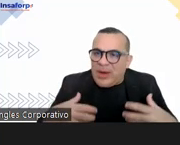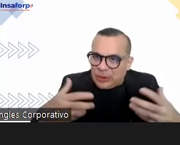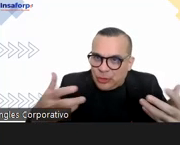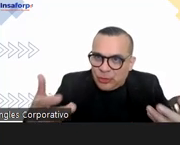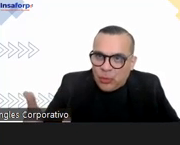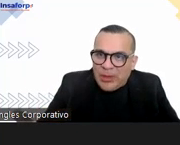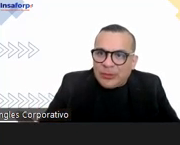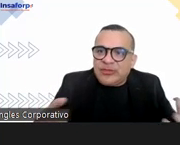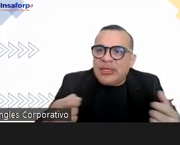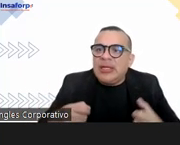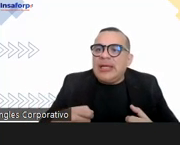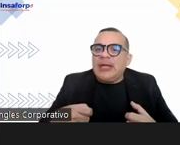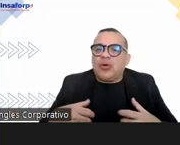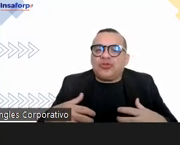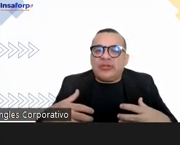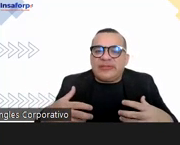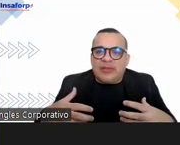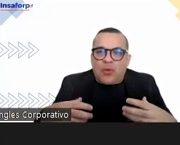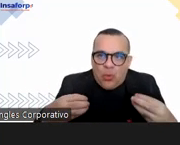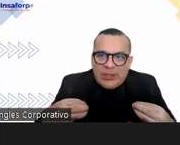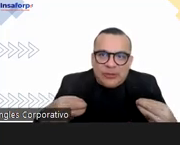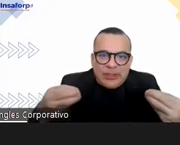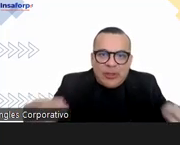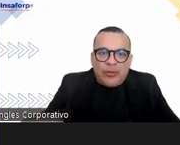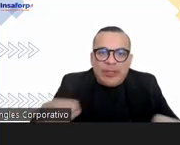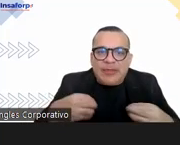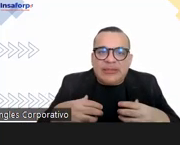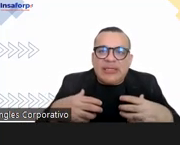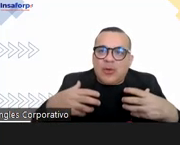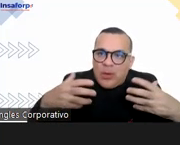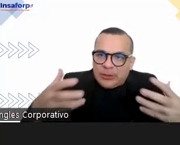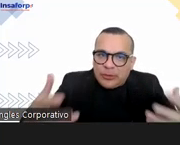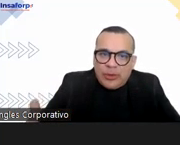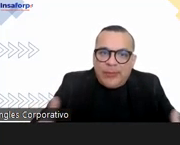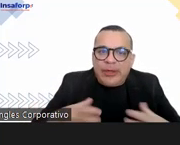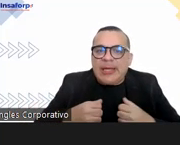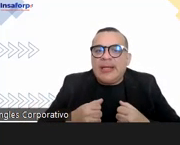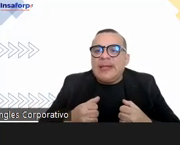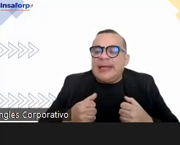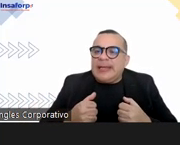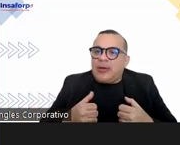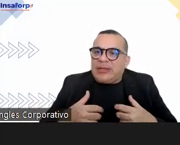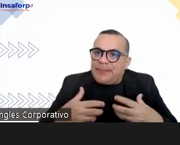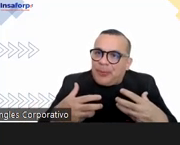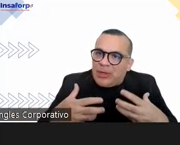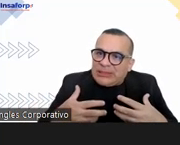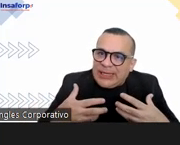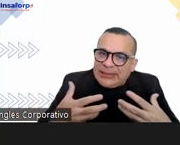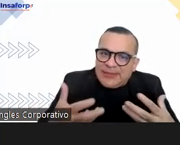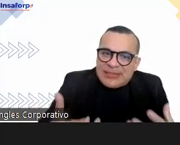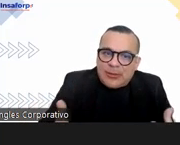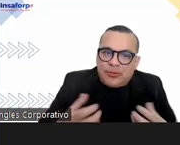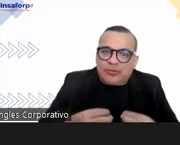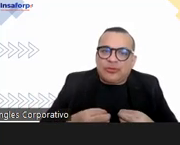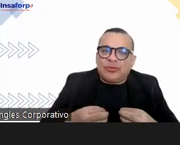decidimos cuánto es el costo, es decir, cuánto dinero voy a invertir, cuánto es lo que voy a, cuánta